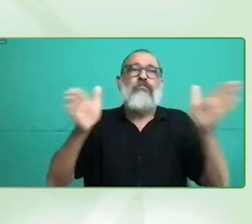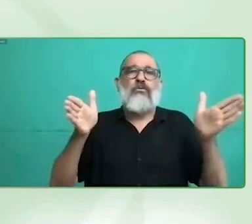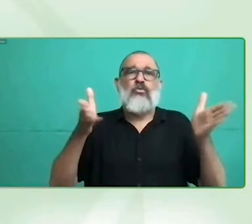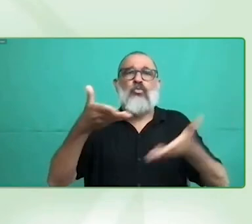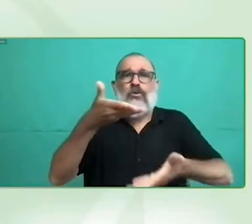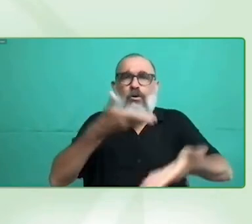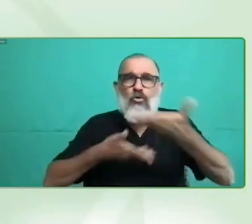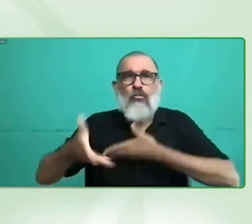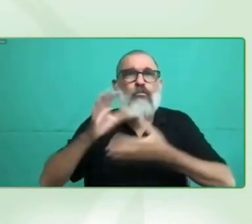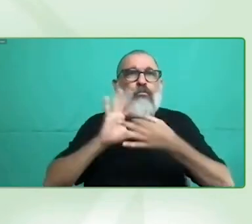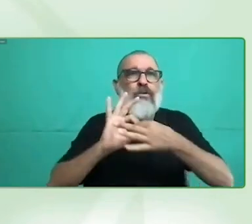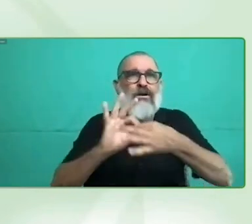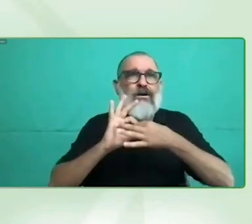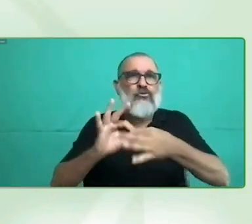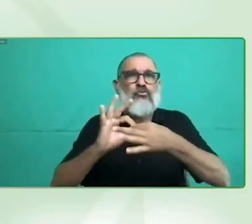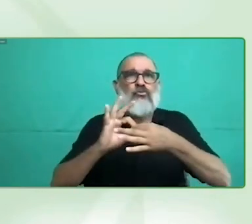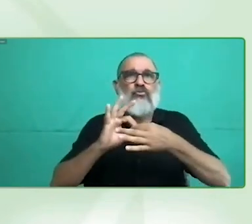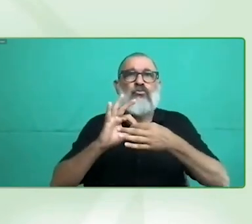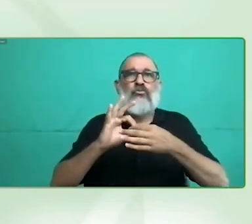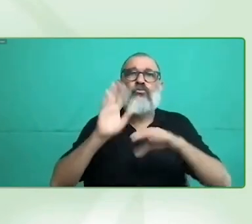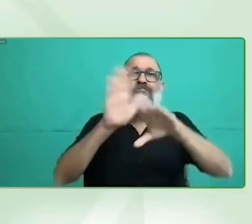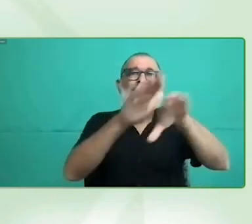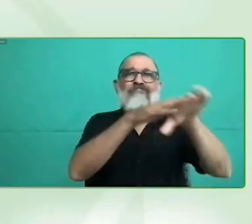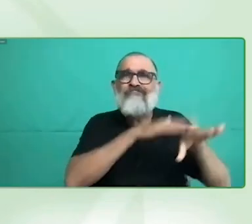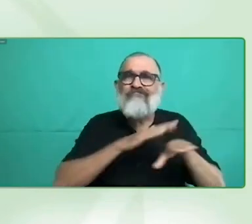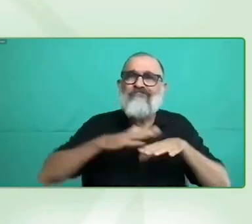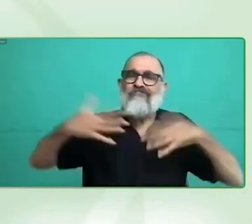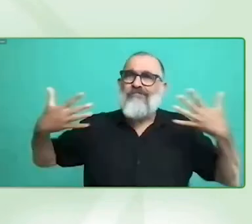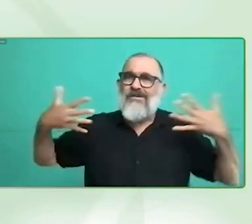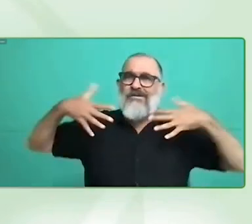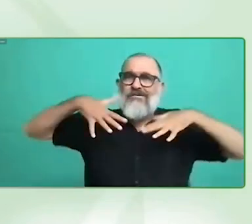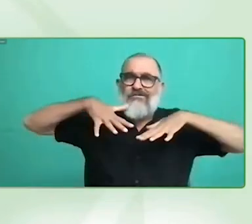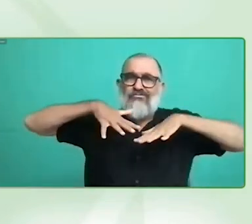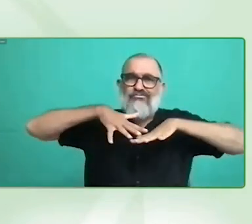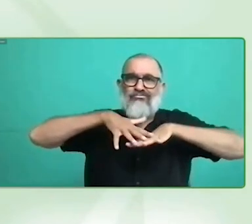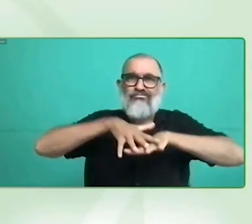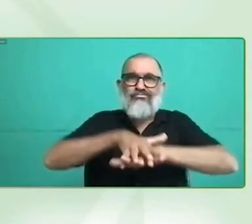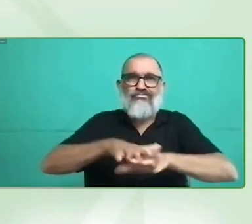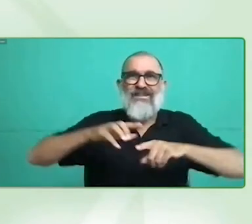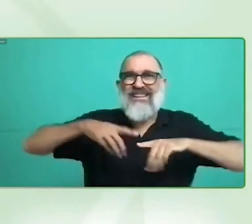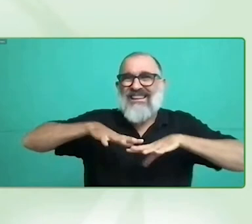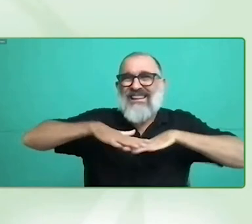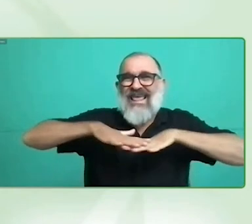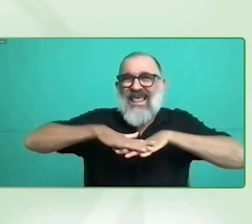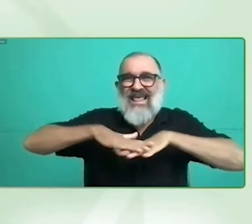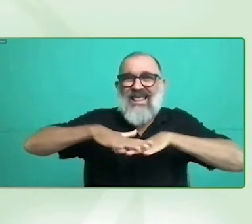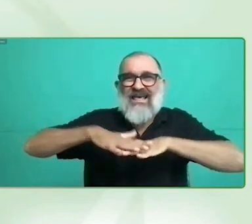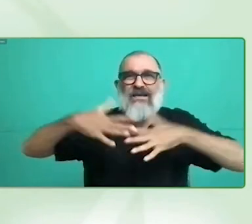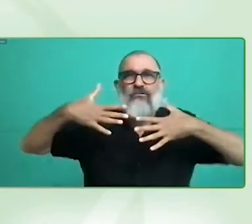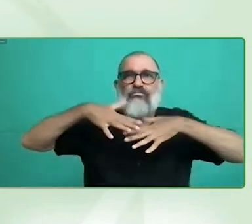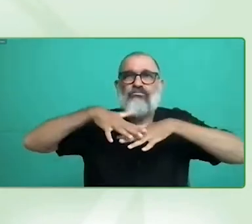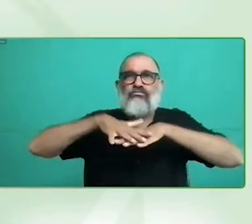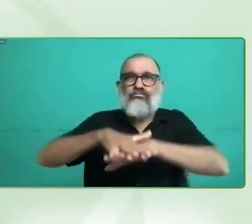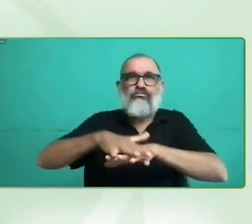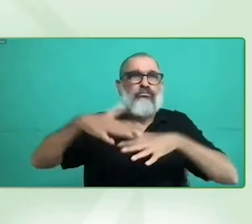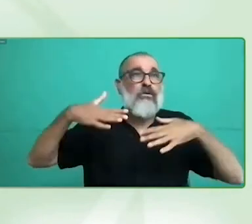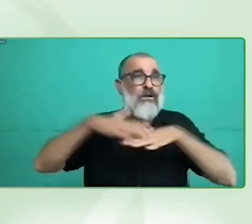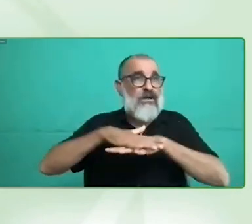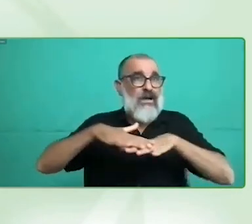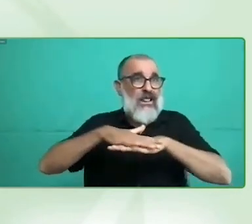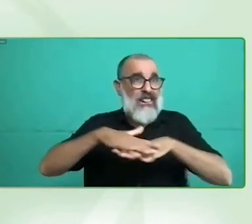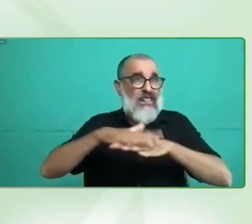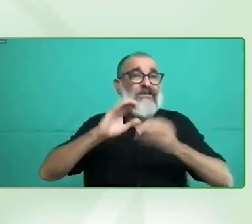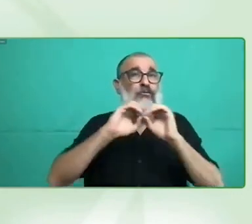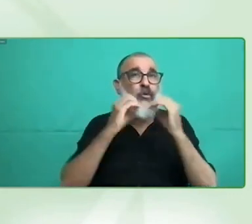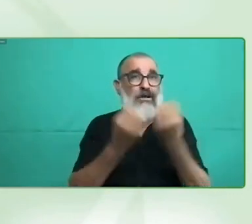los discursos está muy presente el concepto de inclusión, pero todavía falta que realmente haya una conciencia a